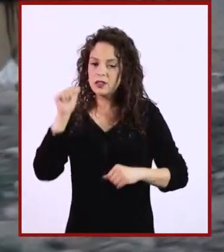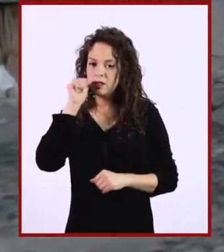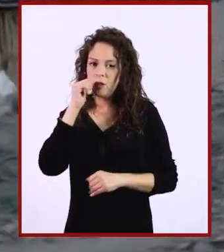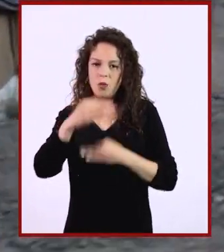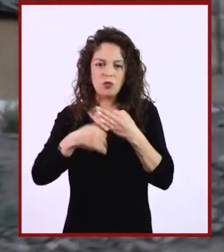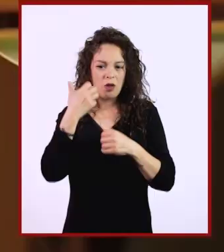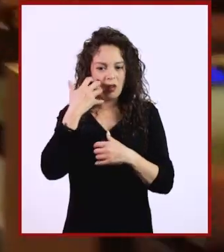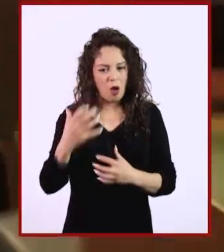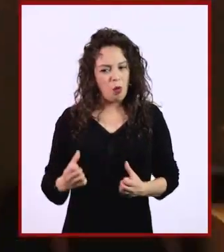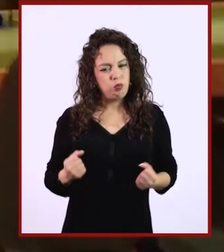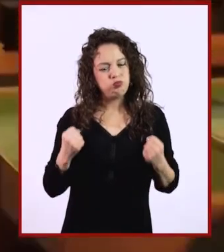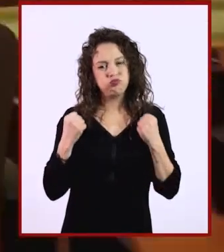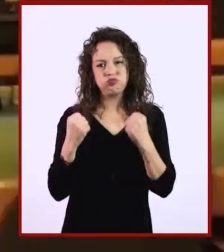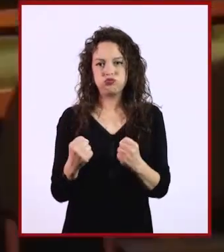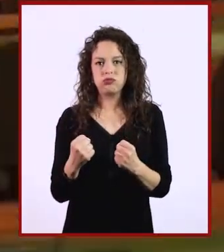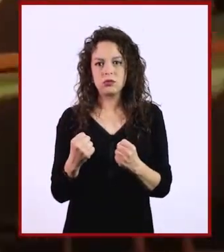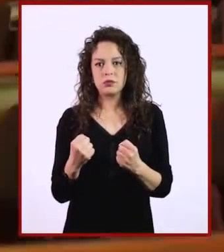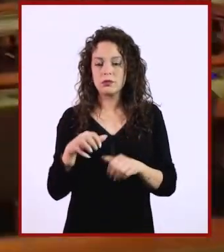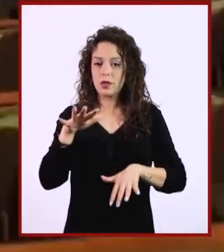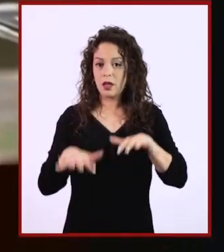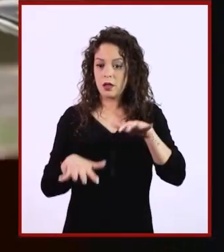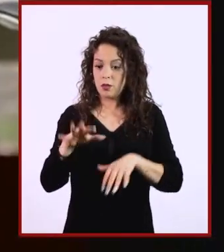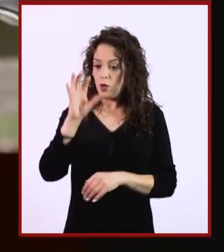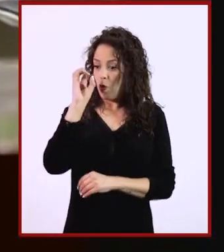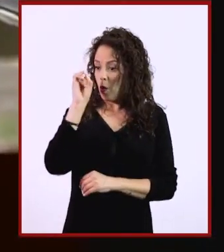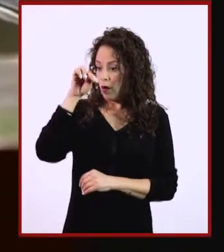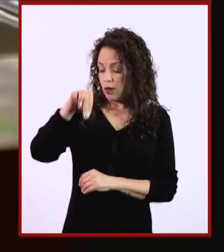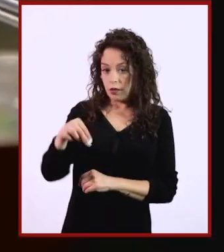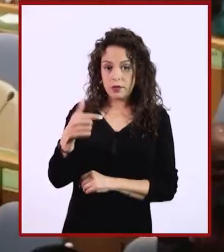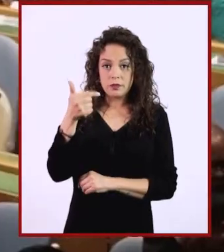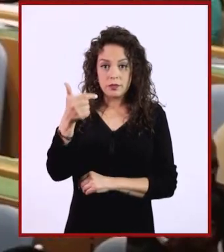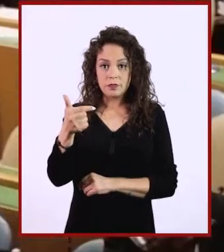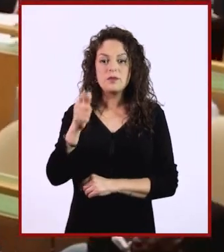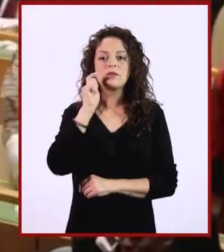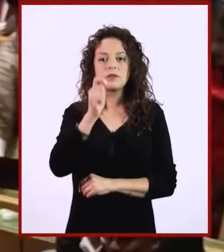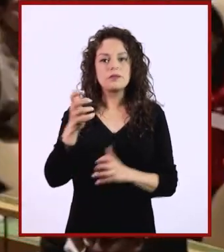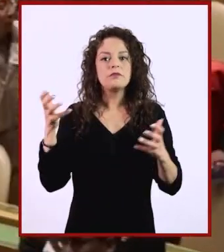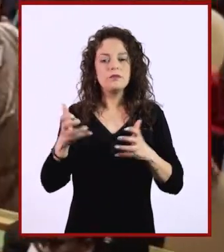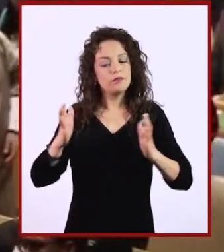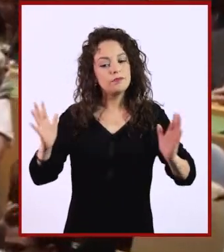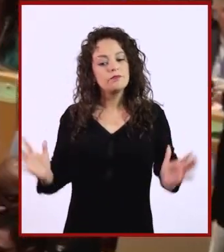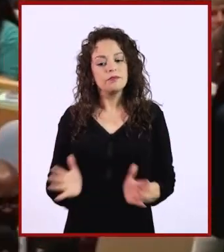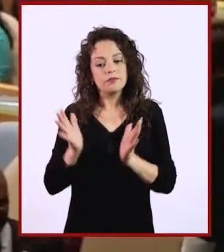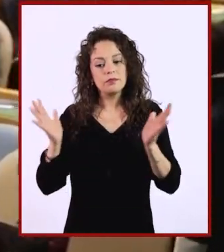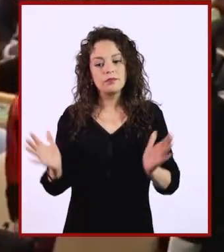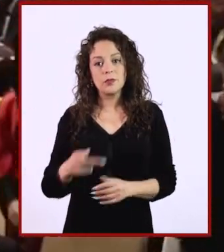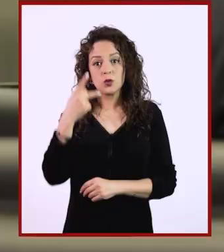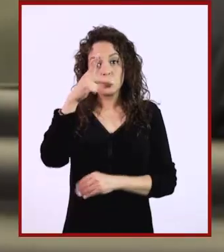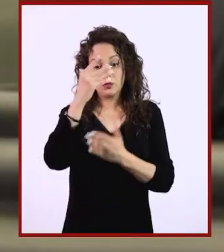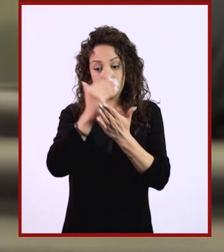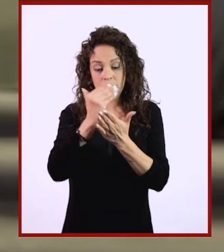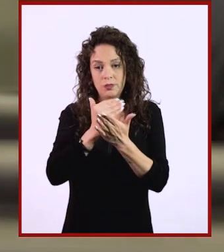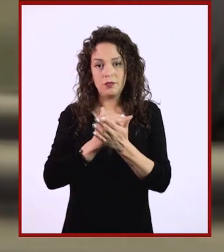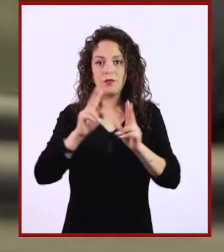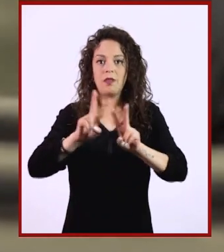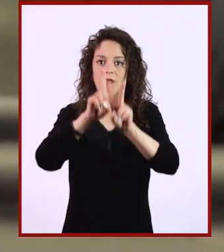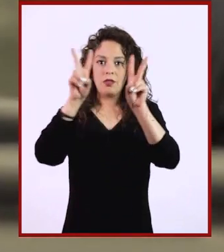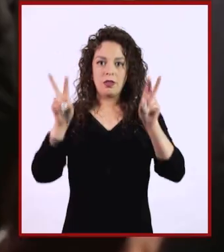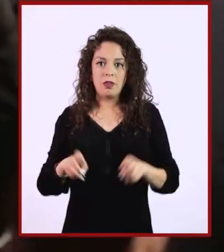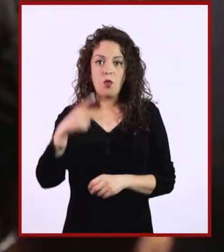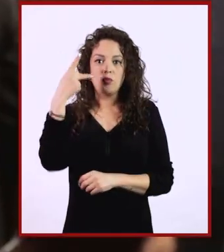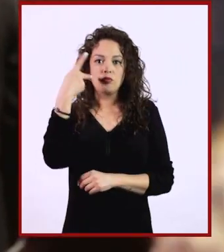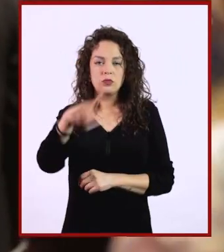que muchas veces, por ejemplo, las ONGs impulsan temas de su agenda desde su